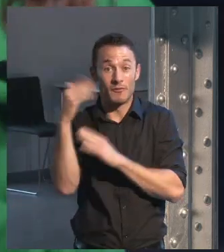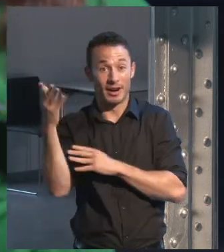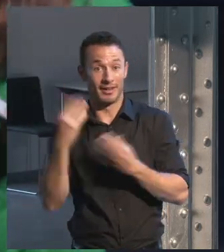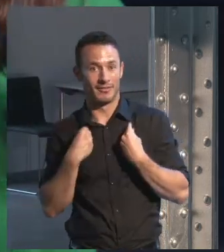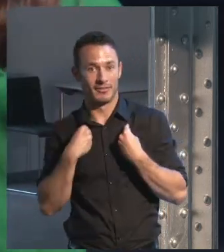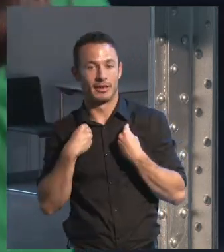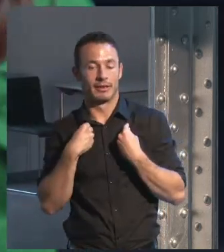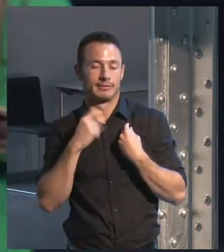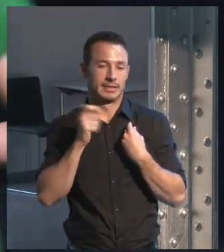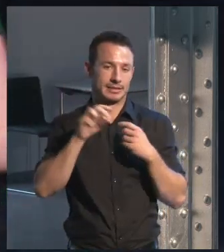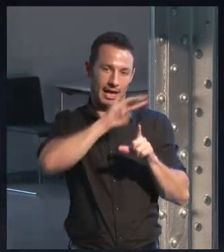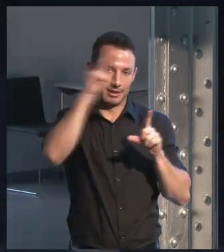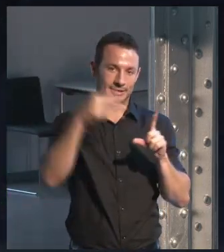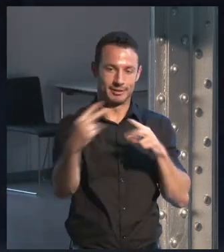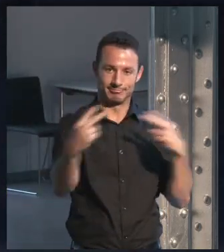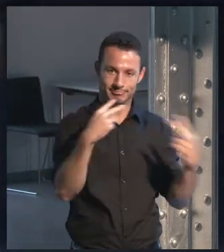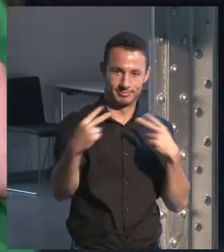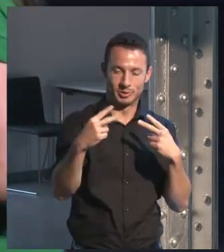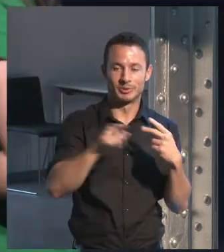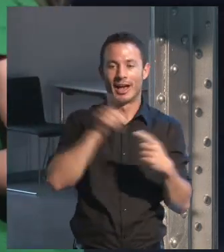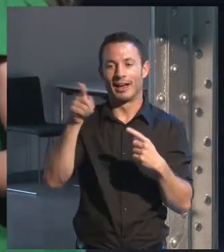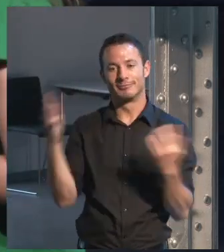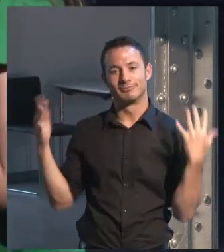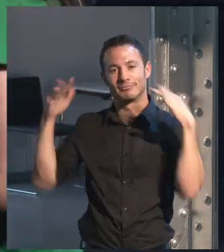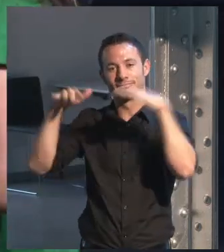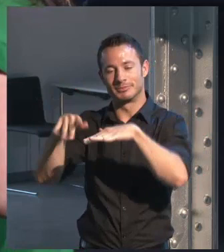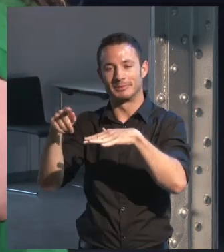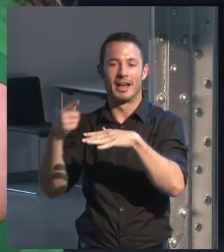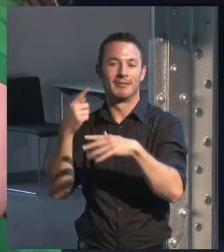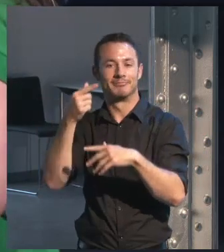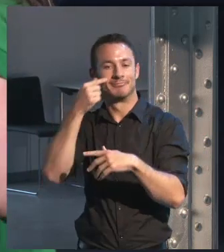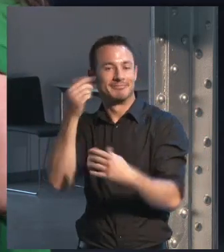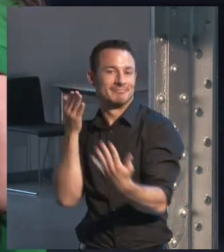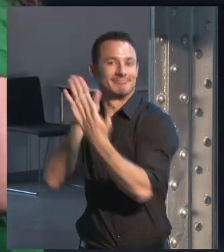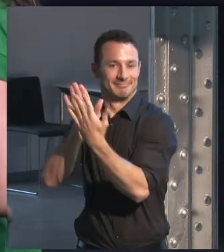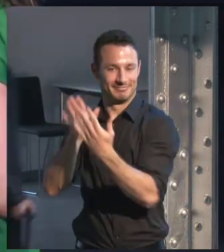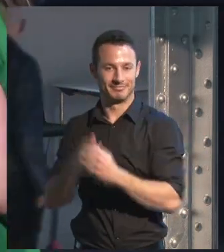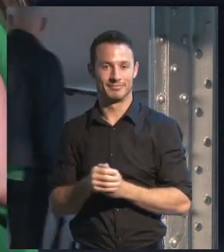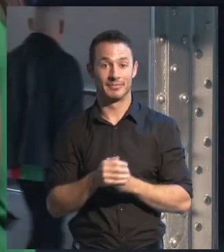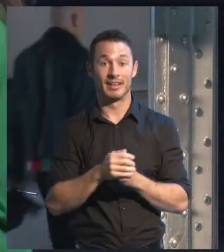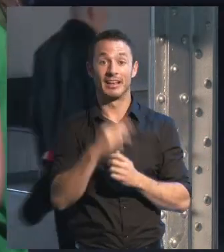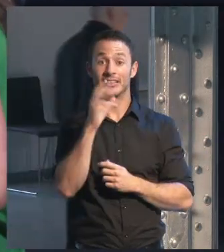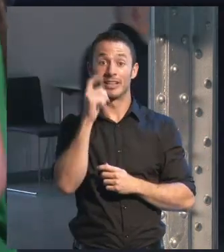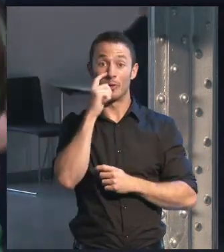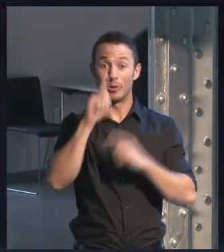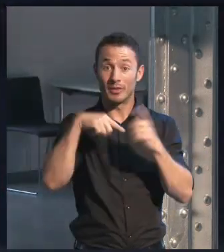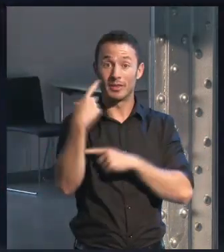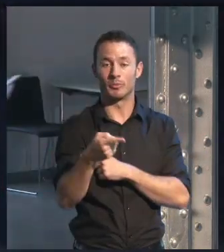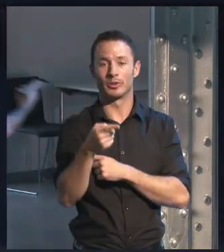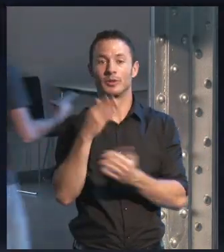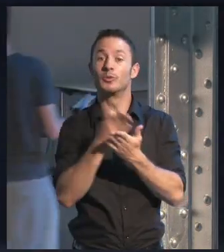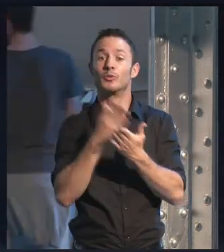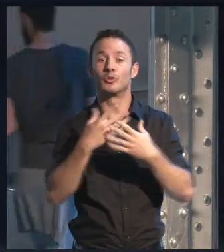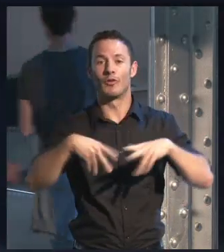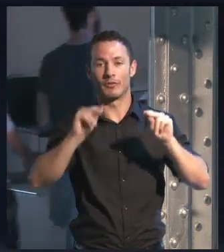seguís por streaming, bueno, pues que vengáis y nos veamos las caras. Después del 30 de junio cerramos el